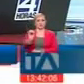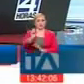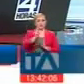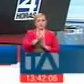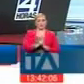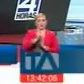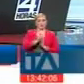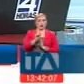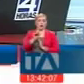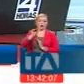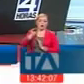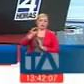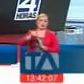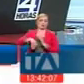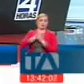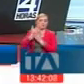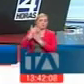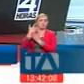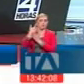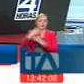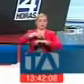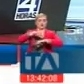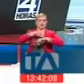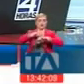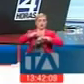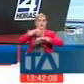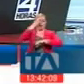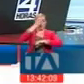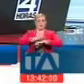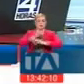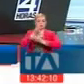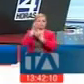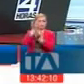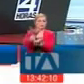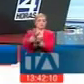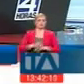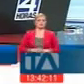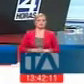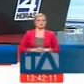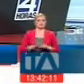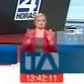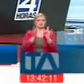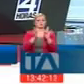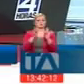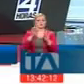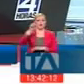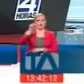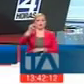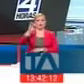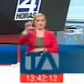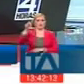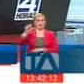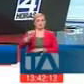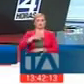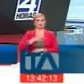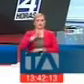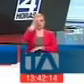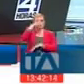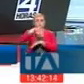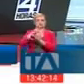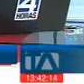nueva fecha y hora para dar a conocer su resolución. En este momento nos trasladamos con Daniela Valencia a la Corte Nacional de Justicia. Hola, Daniela, buenas